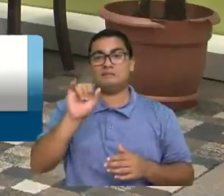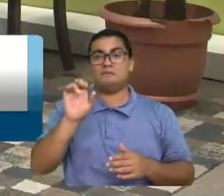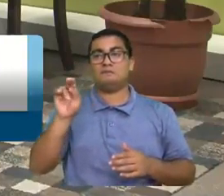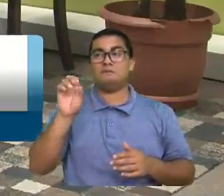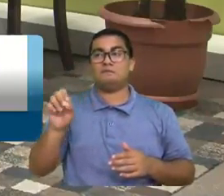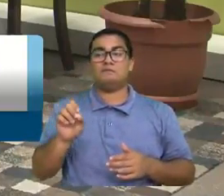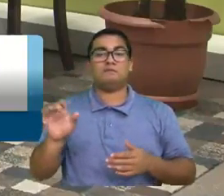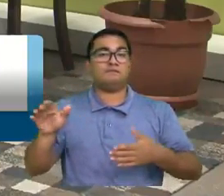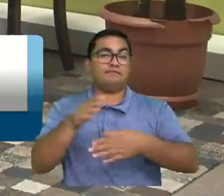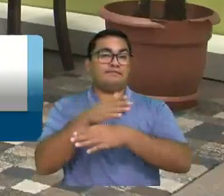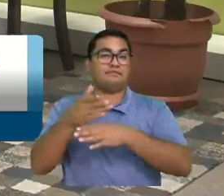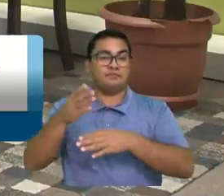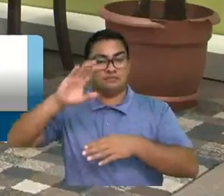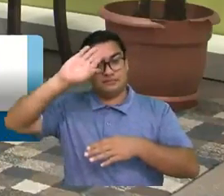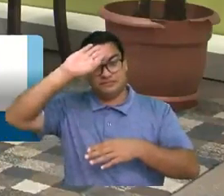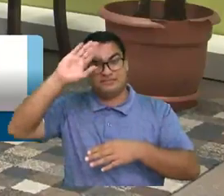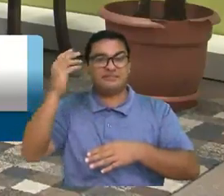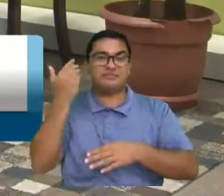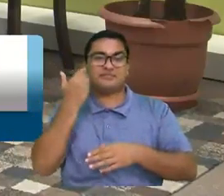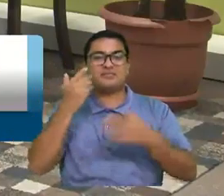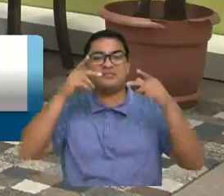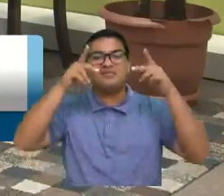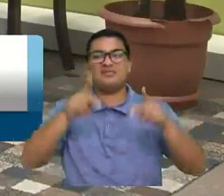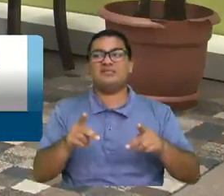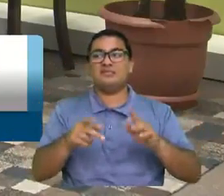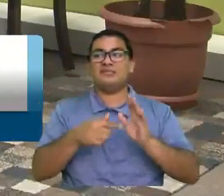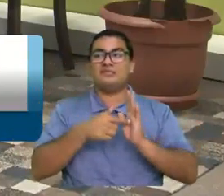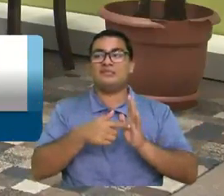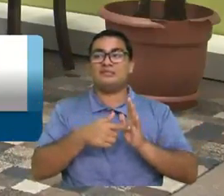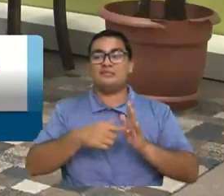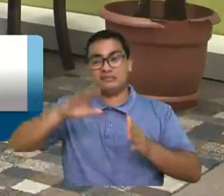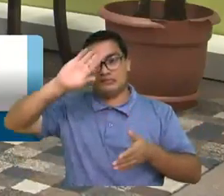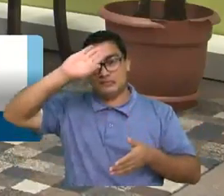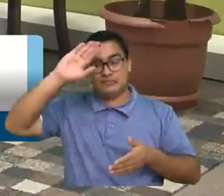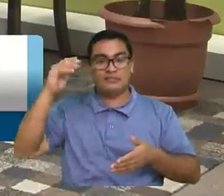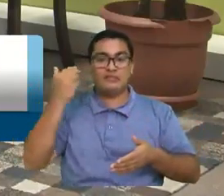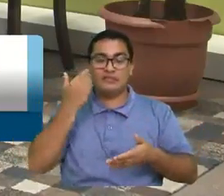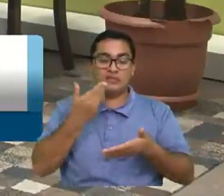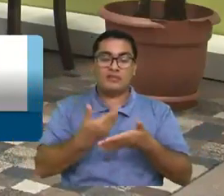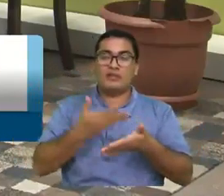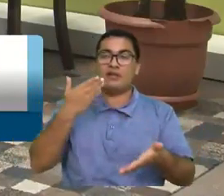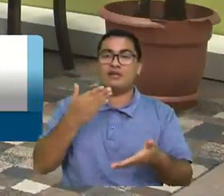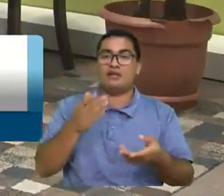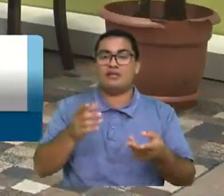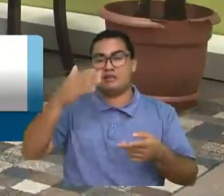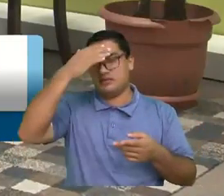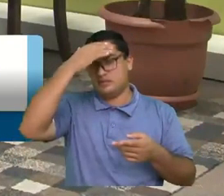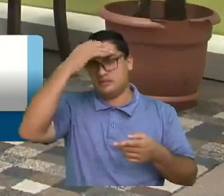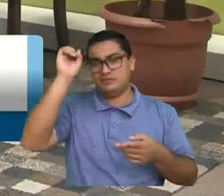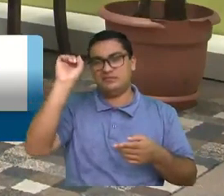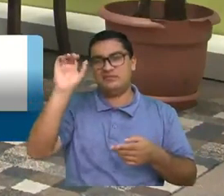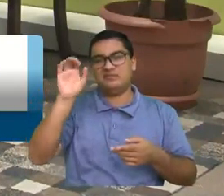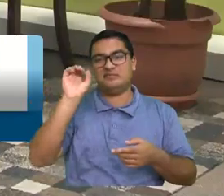cosa presenta la persona. Presenta calentura, dolor de